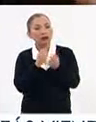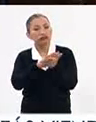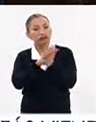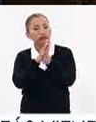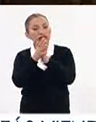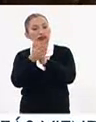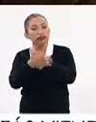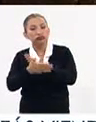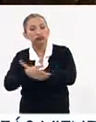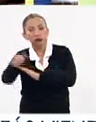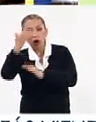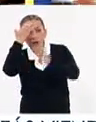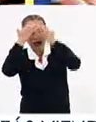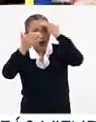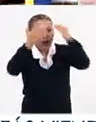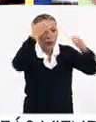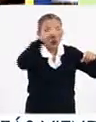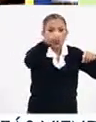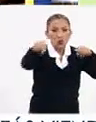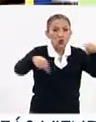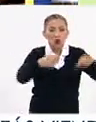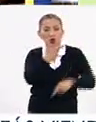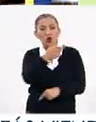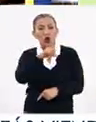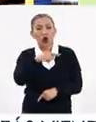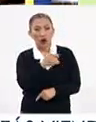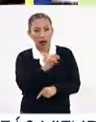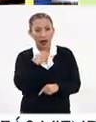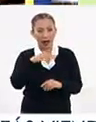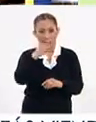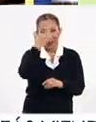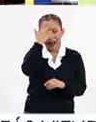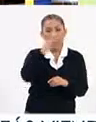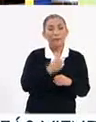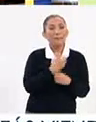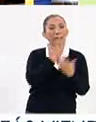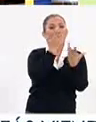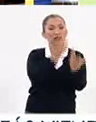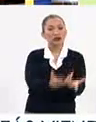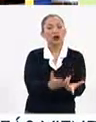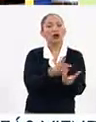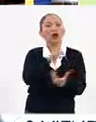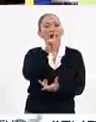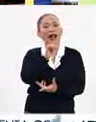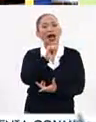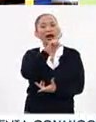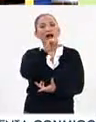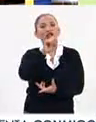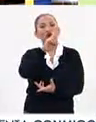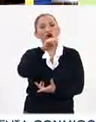se metió en todos lados. Por ejemplo, esos versos de La Llorona, ay de mí, llorona, llorona,